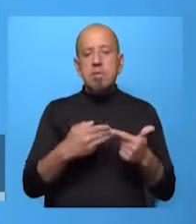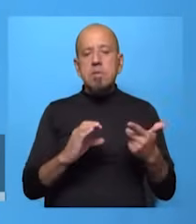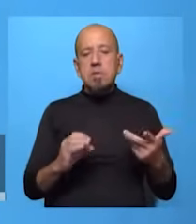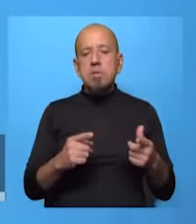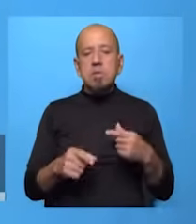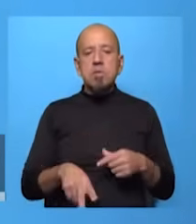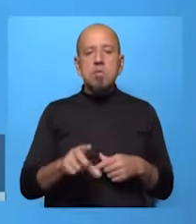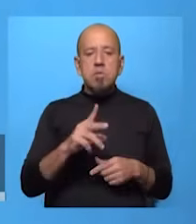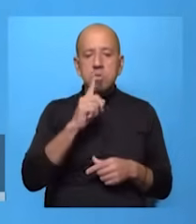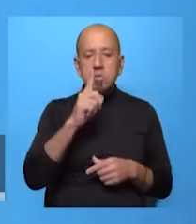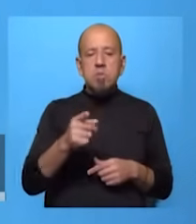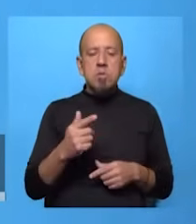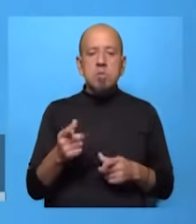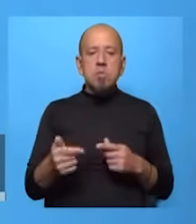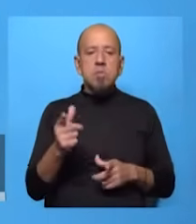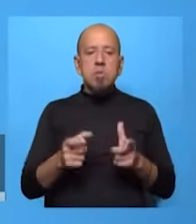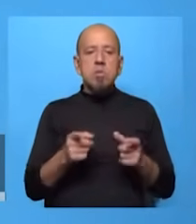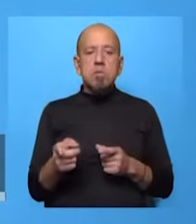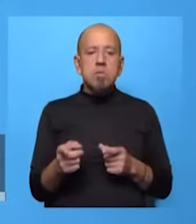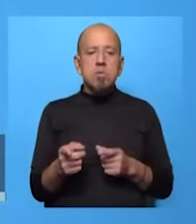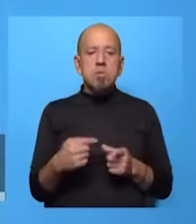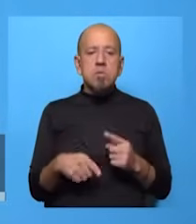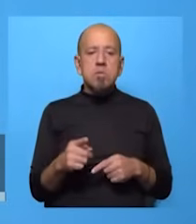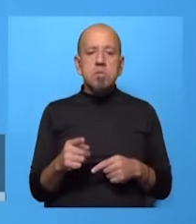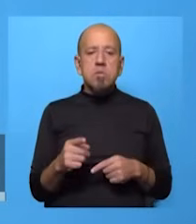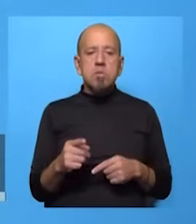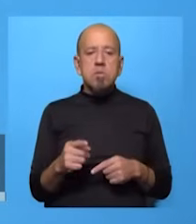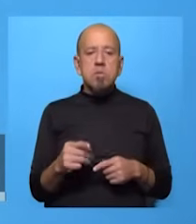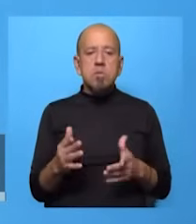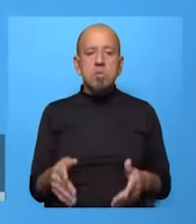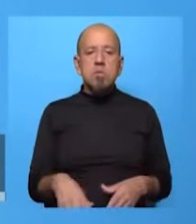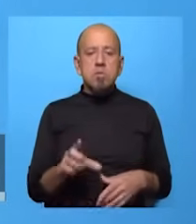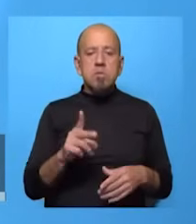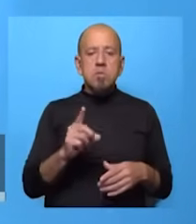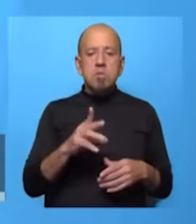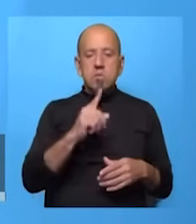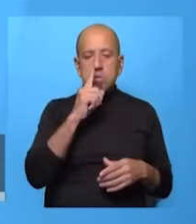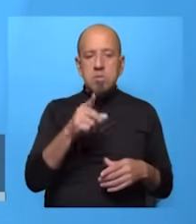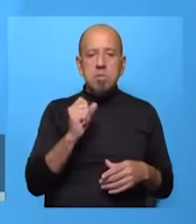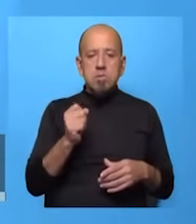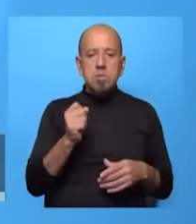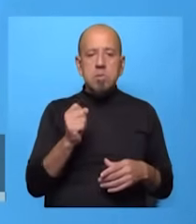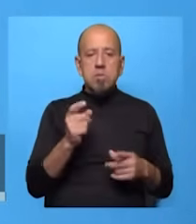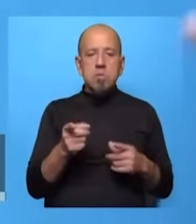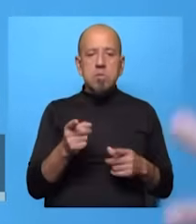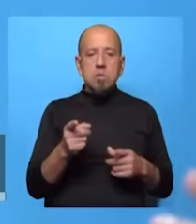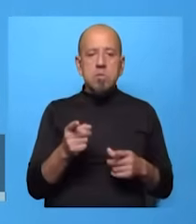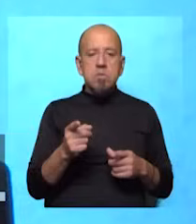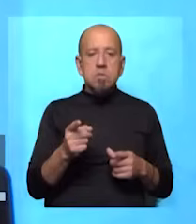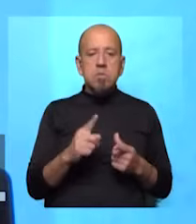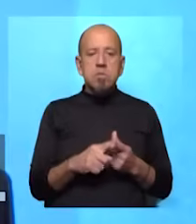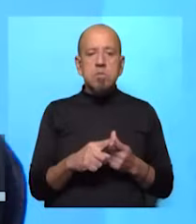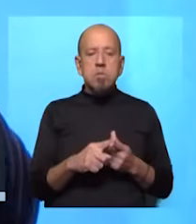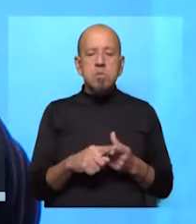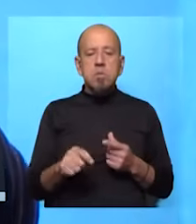12000 pesos le viene muy bien a mucha gente ahora Lo cierto es que 12000 pesos todos sabemos que nadie llega a fin de mes en una entrevista en